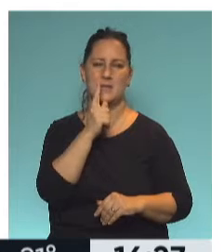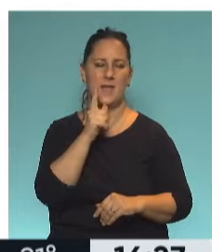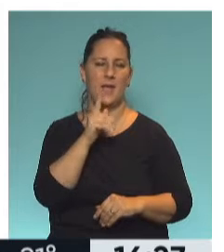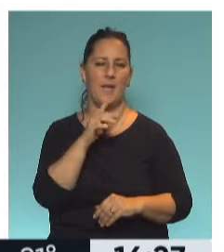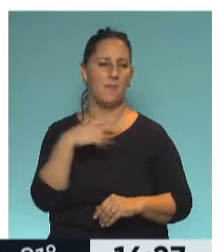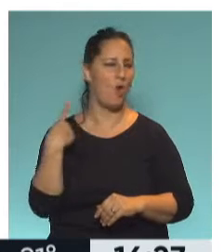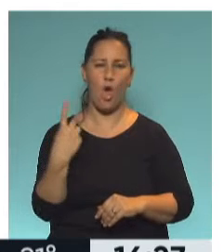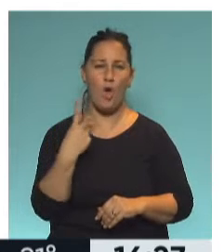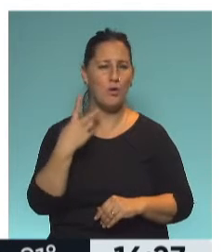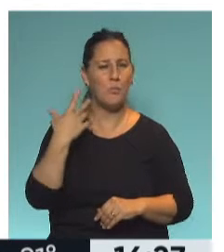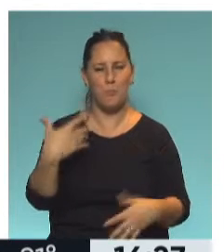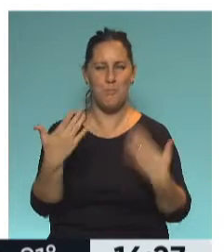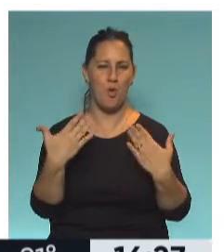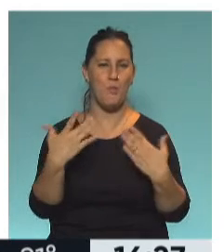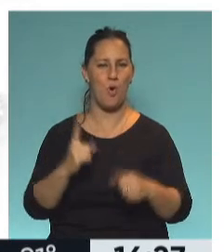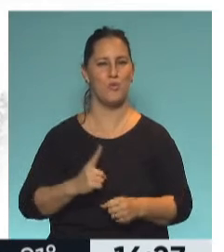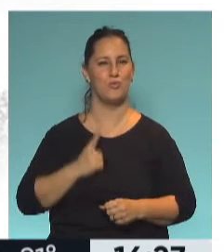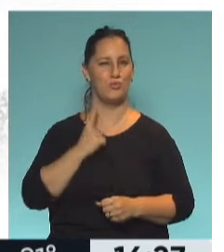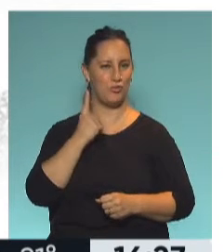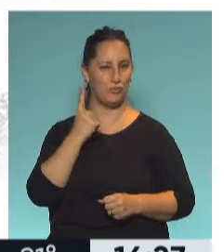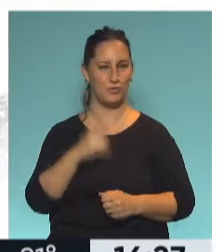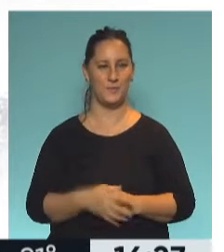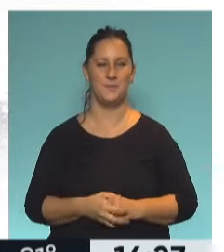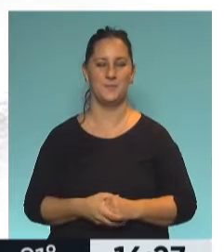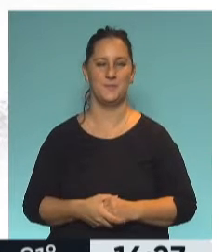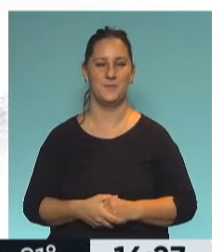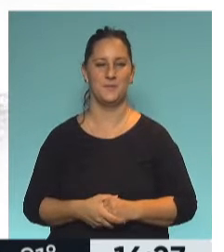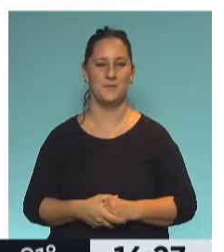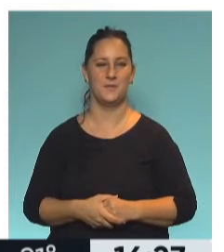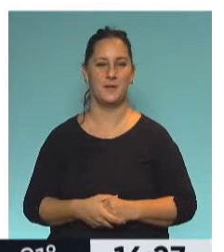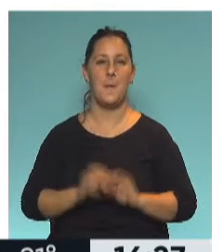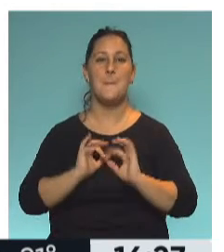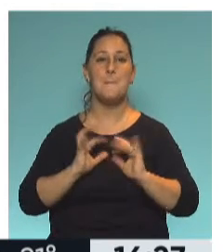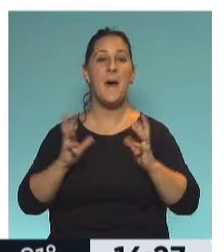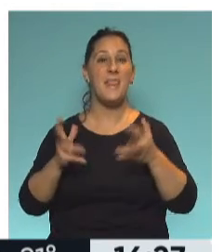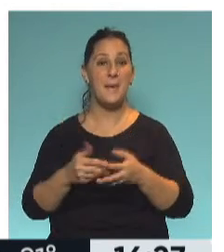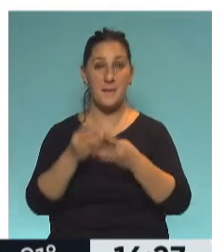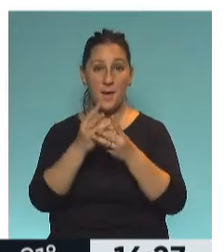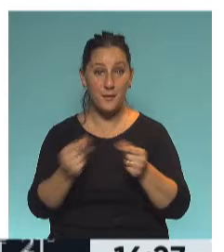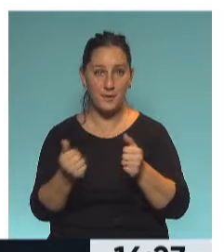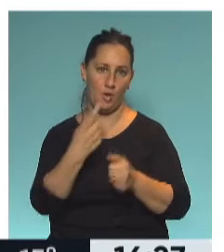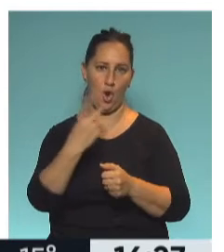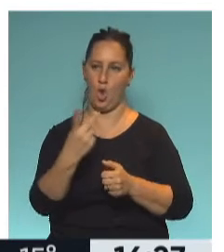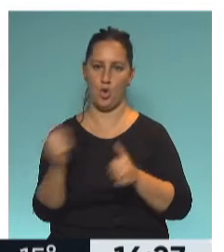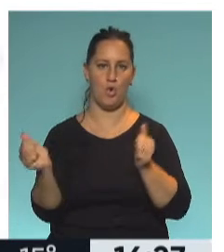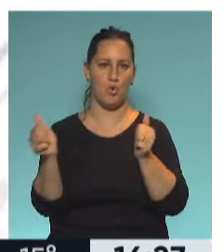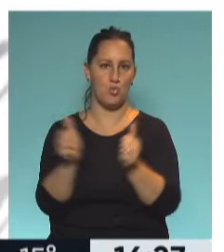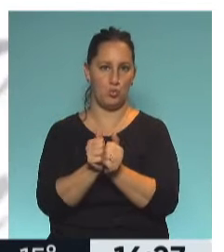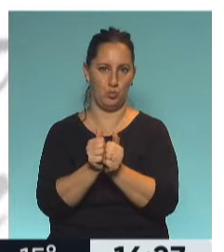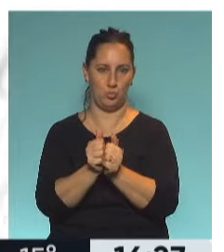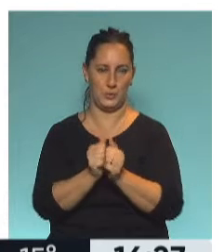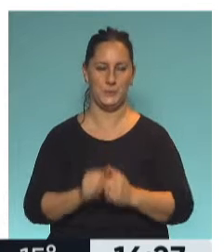que podemos estar orgullosos de lo que hicimos. Vamos cuando a pase la pandemia tenemos que tocarla en vivo. Tal cual, la tienen que tocar en